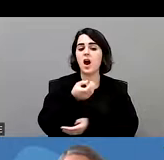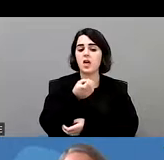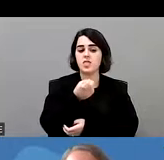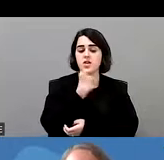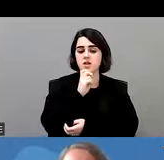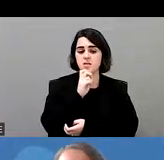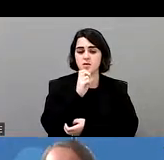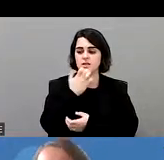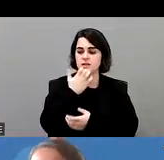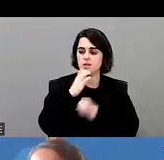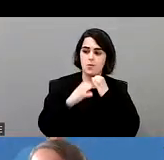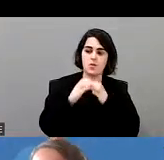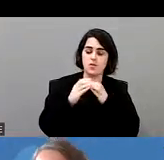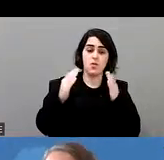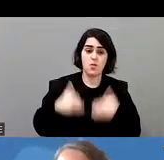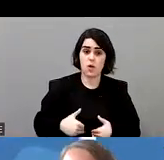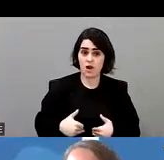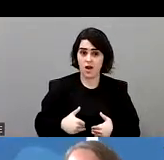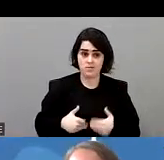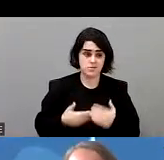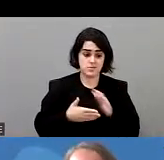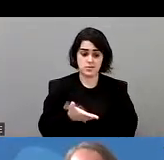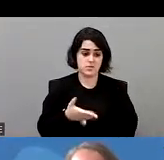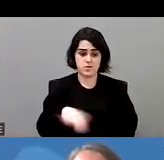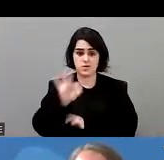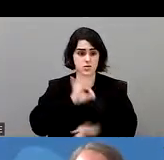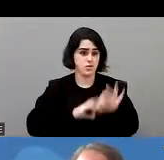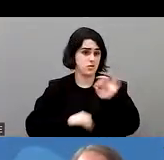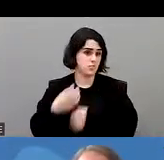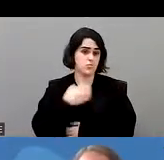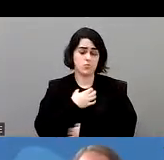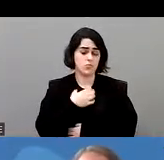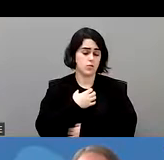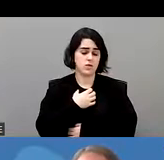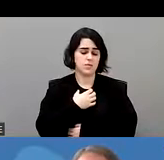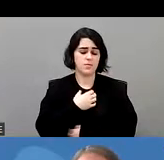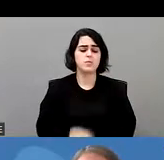hay comunicación, no podemos hacer tomar decisiones, ¿no?